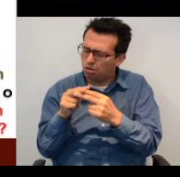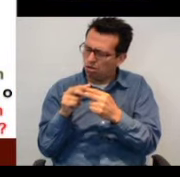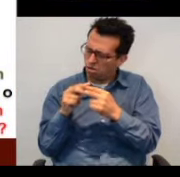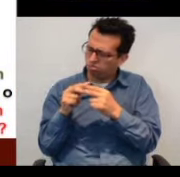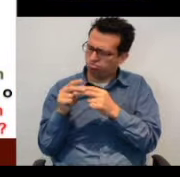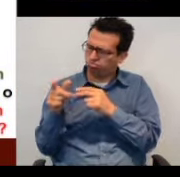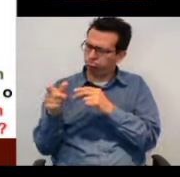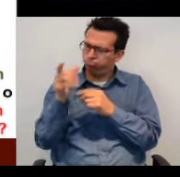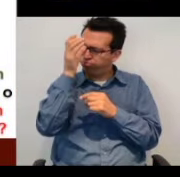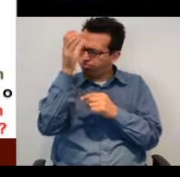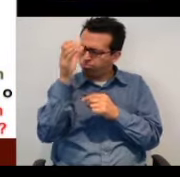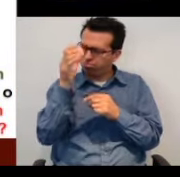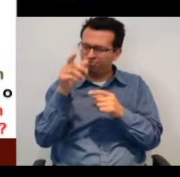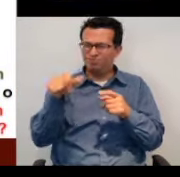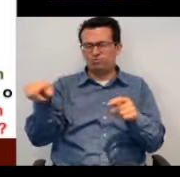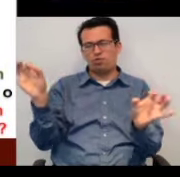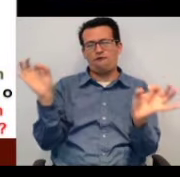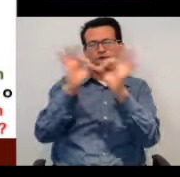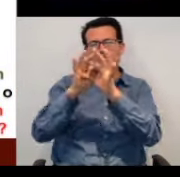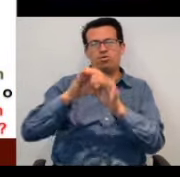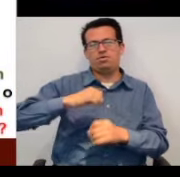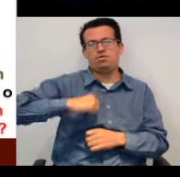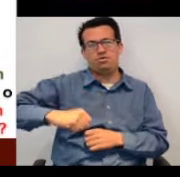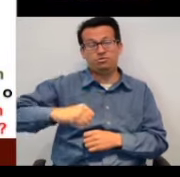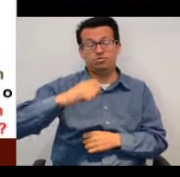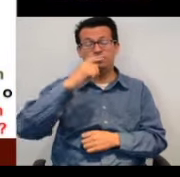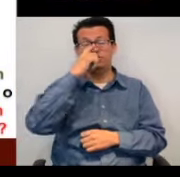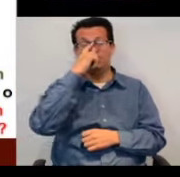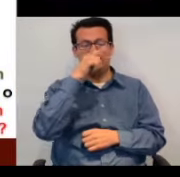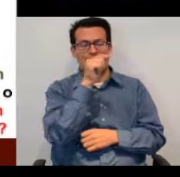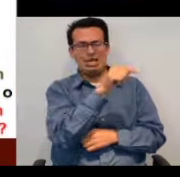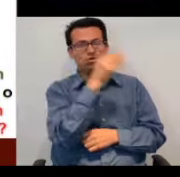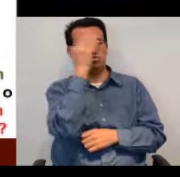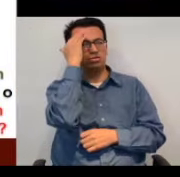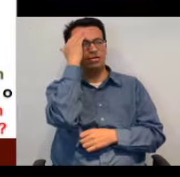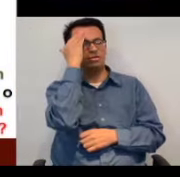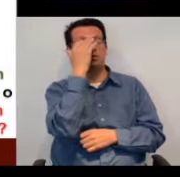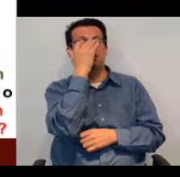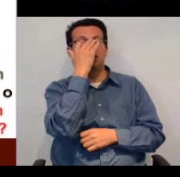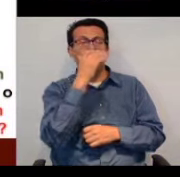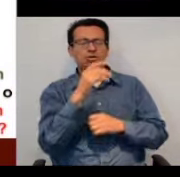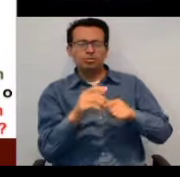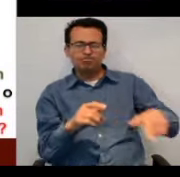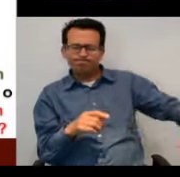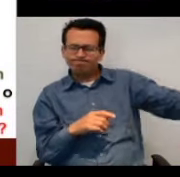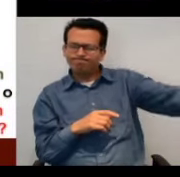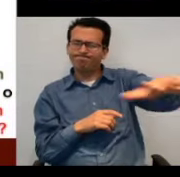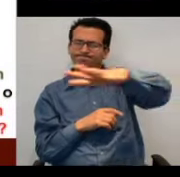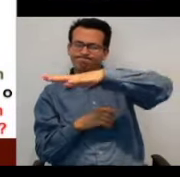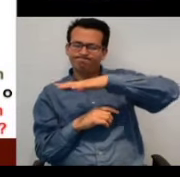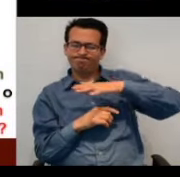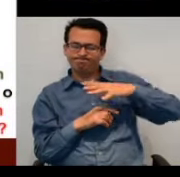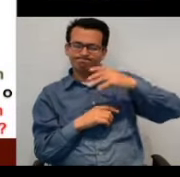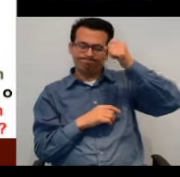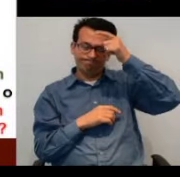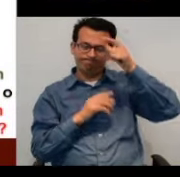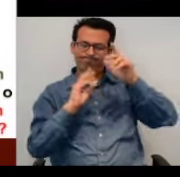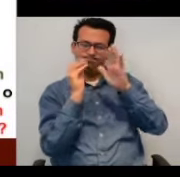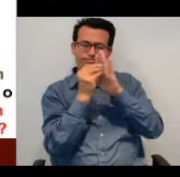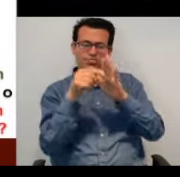fundamentan y resaltan la importancia de este paradigma en el contexto de nuestro país como una estrategia central en la búsqueda de la paz y